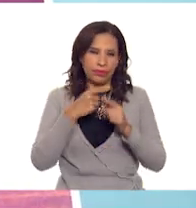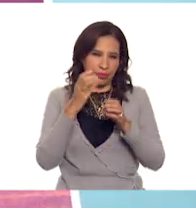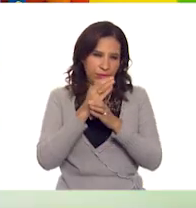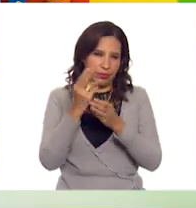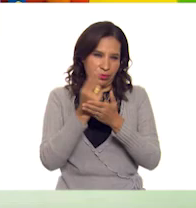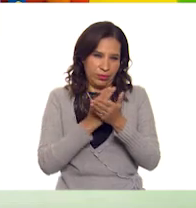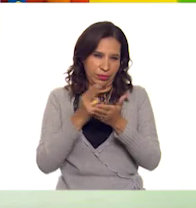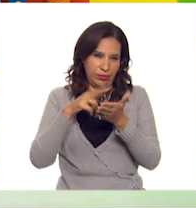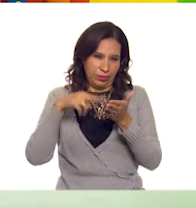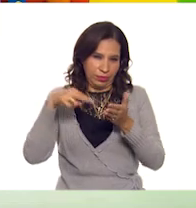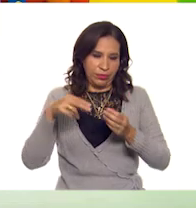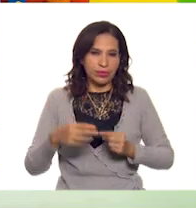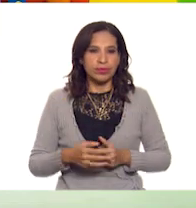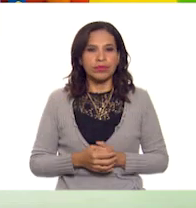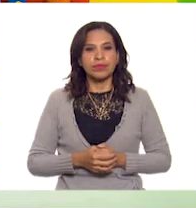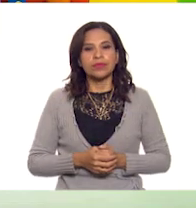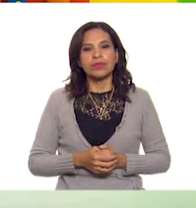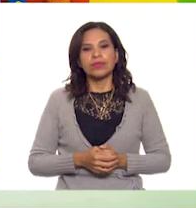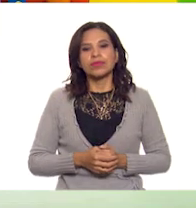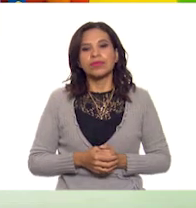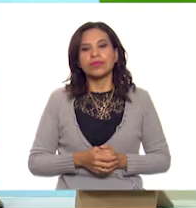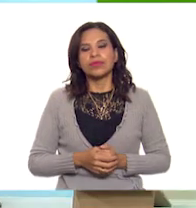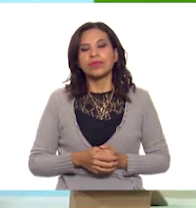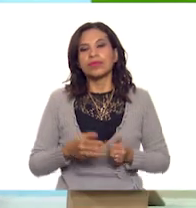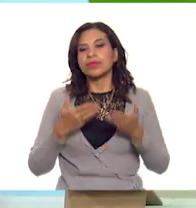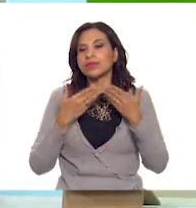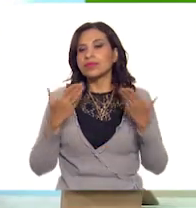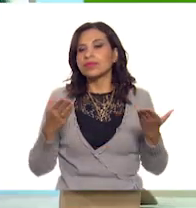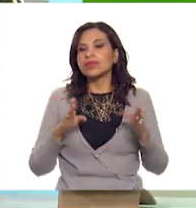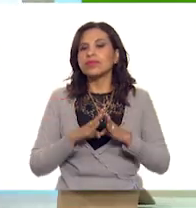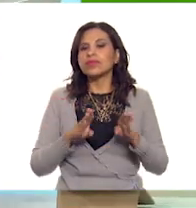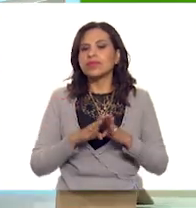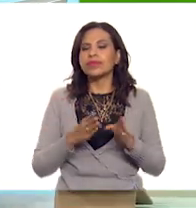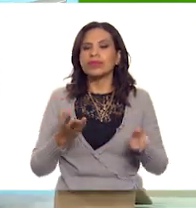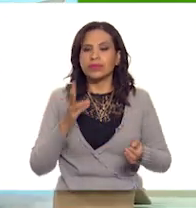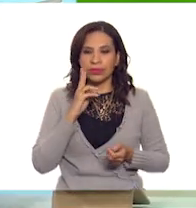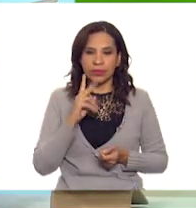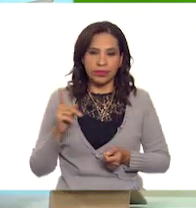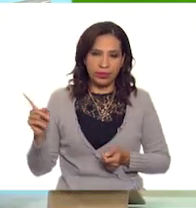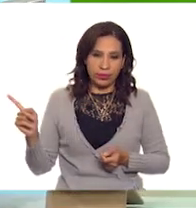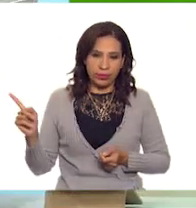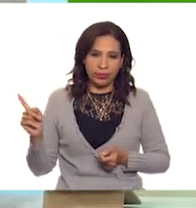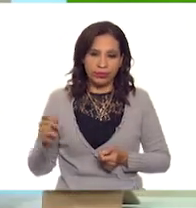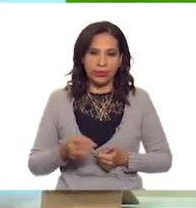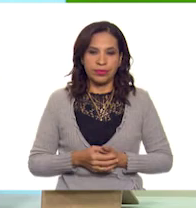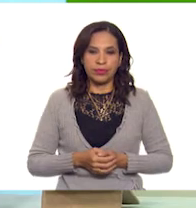detalles. ¿Y cómo son ahora?